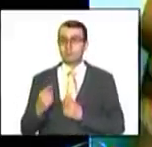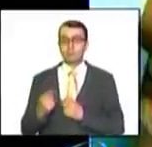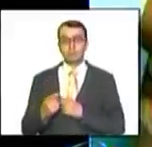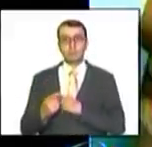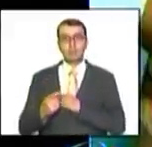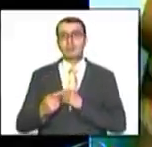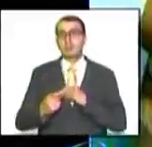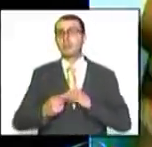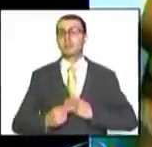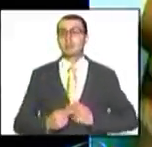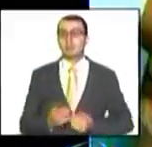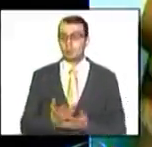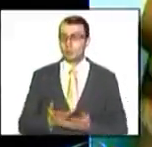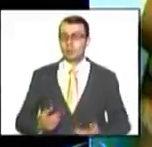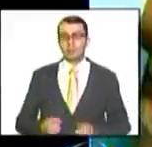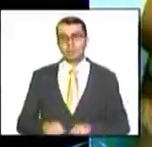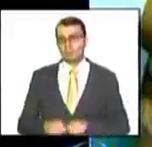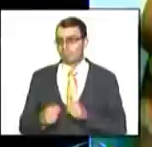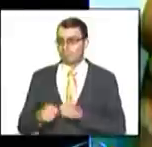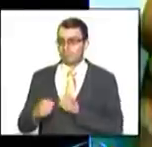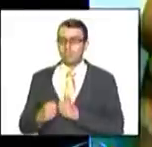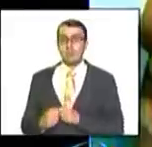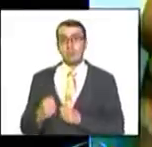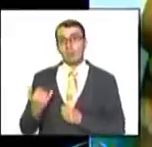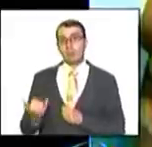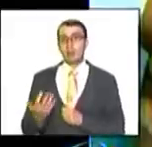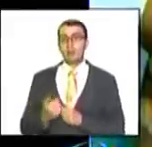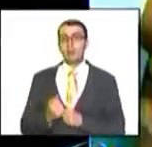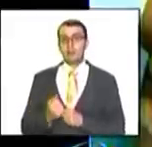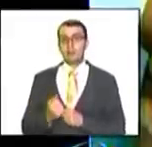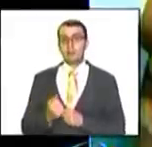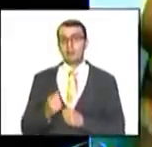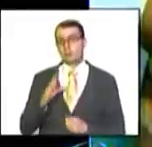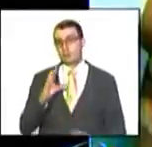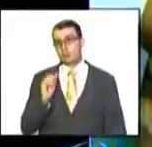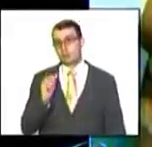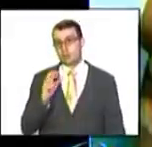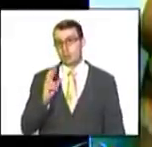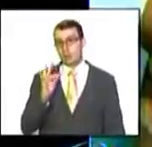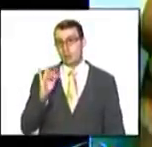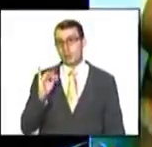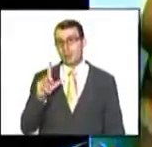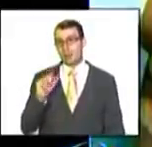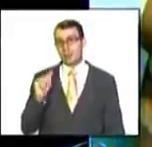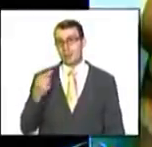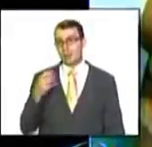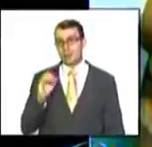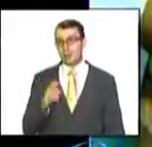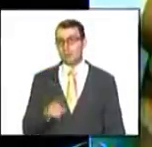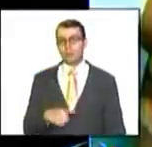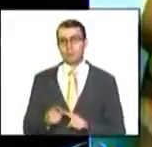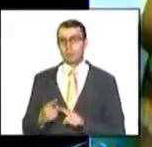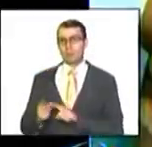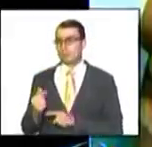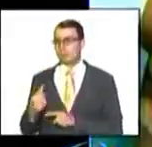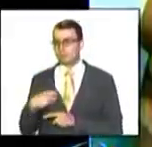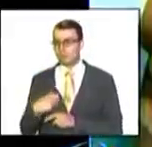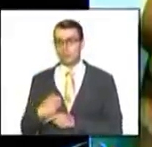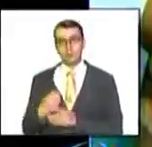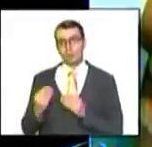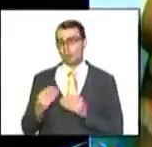de cartílago, bueno, de las fascias, son muchos